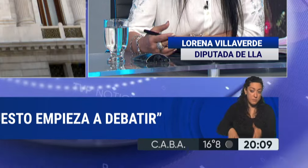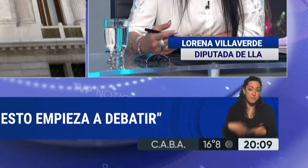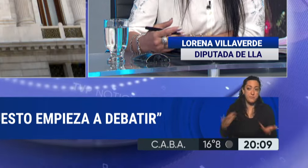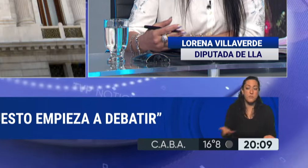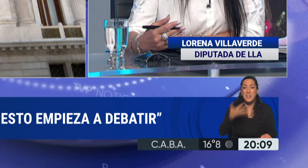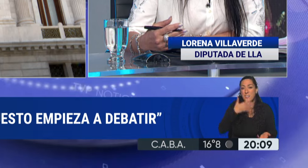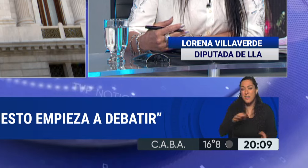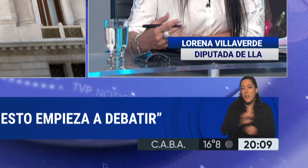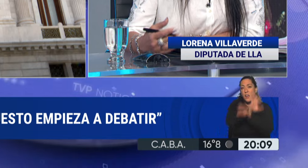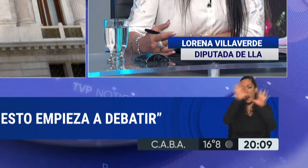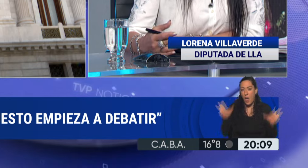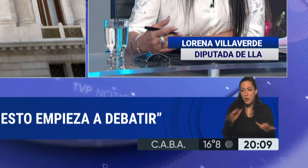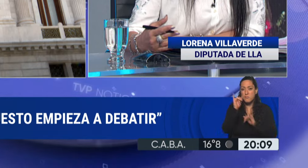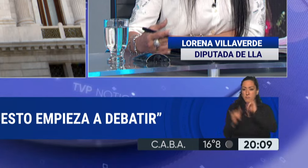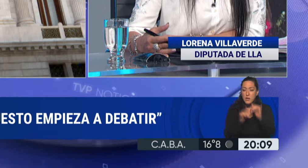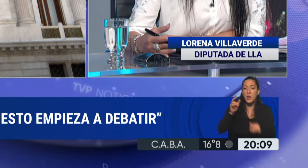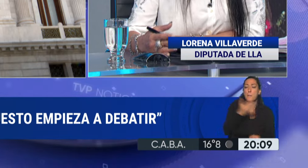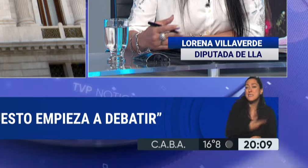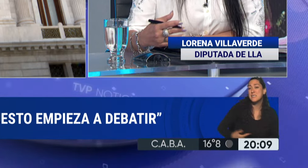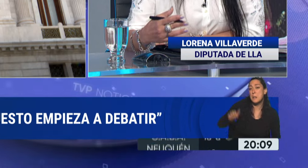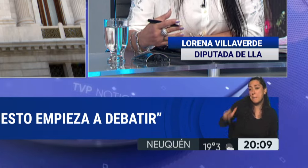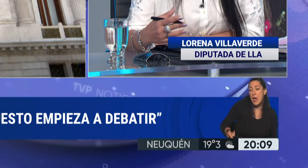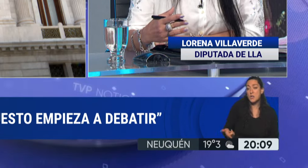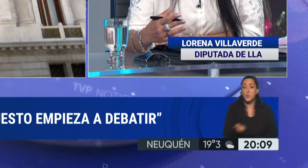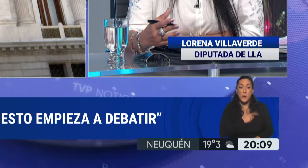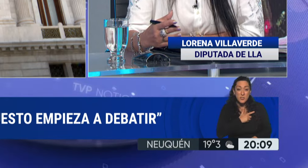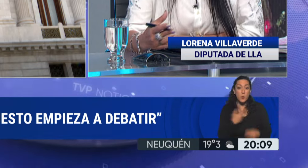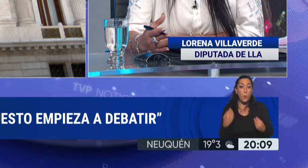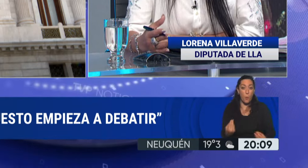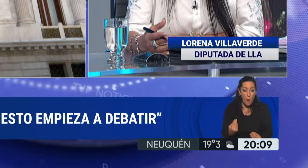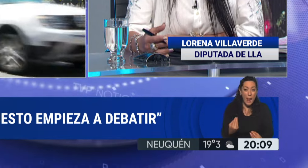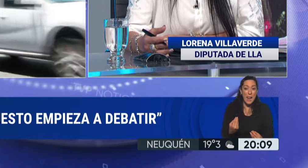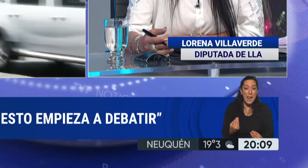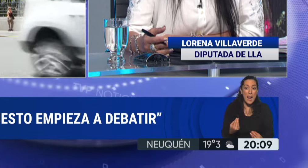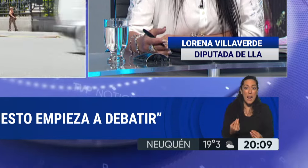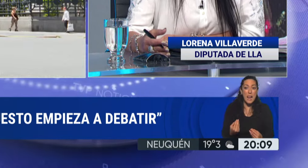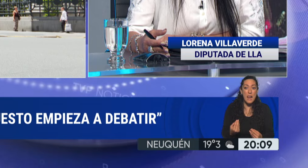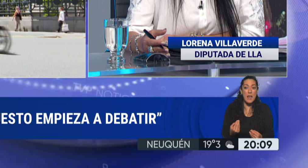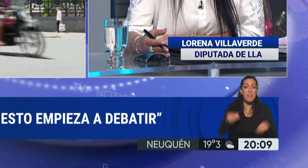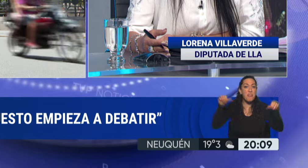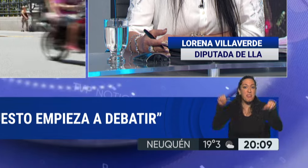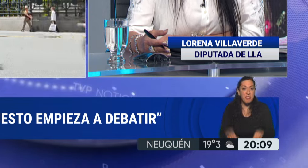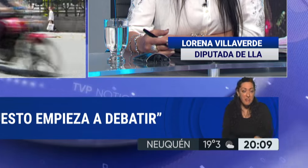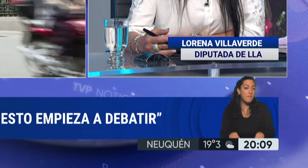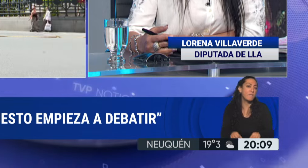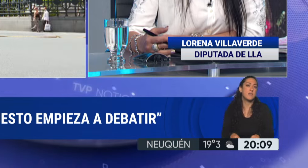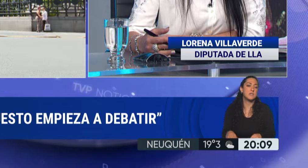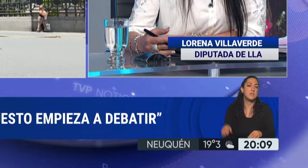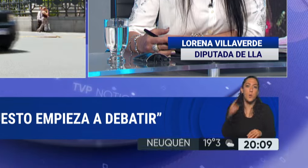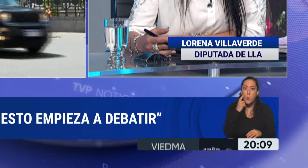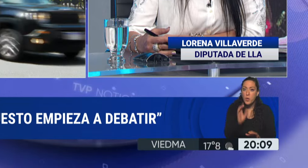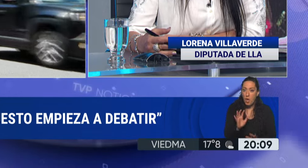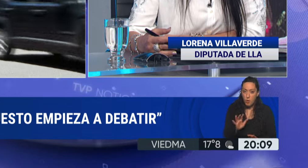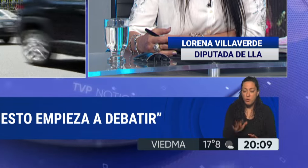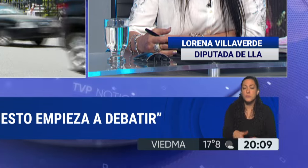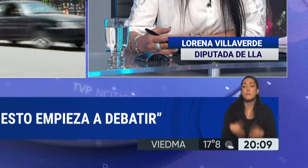interpretar el el plan de nuestro presidente es mantener a raya el déficit fiscal y creo que es un gran